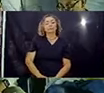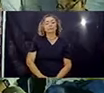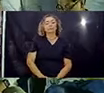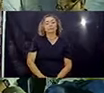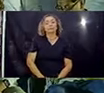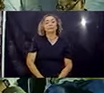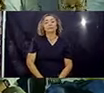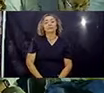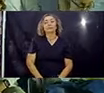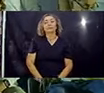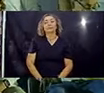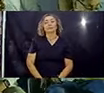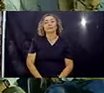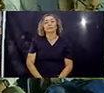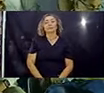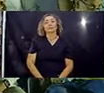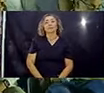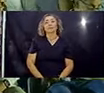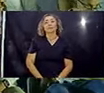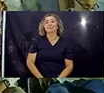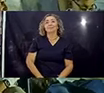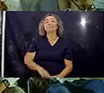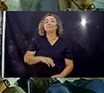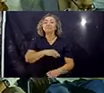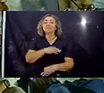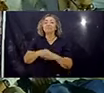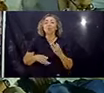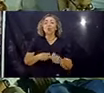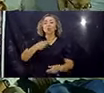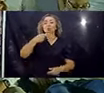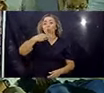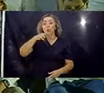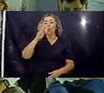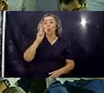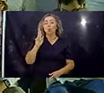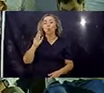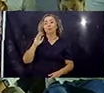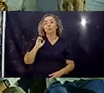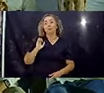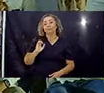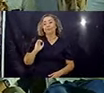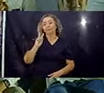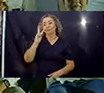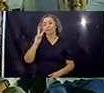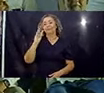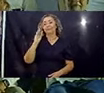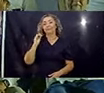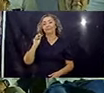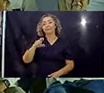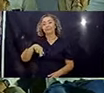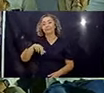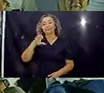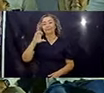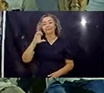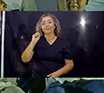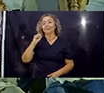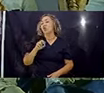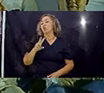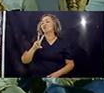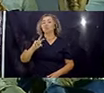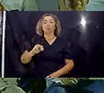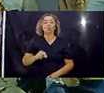ahí de que los huevones no caben en el gobierno y tampoco en el país Ya se acabó que estés recibiendo